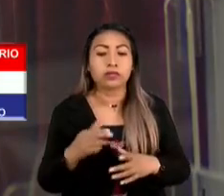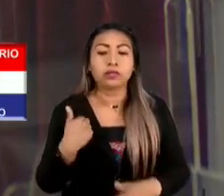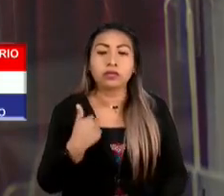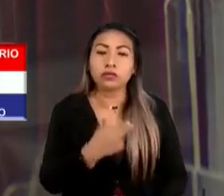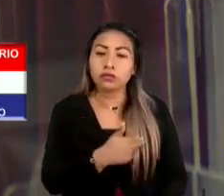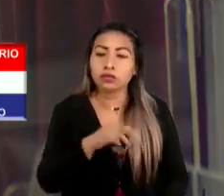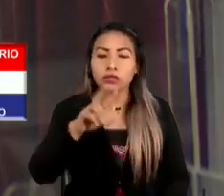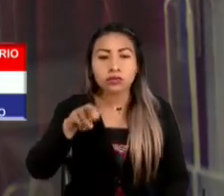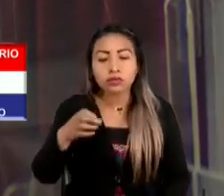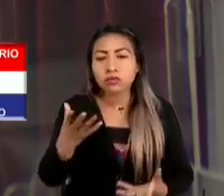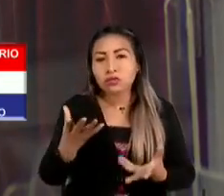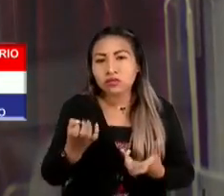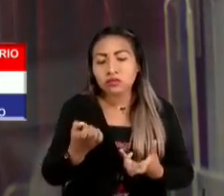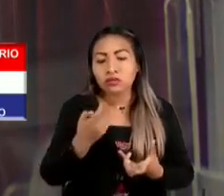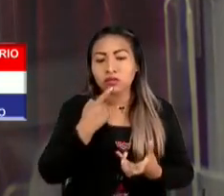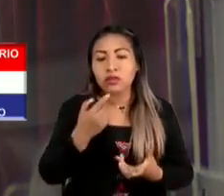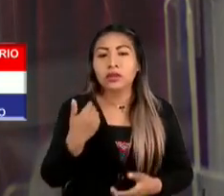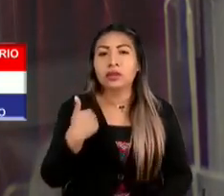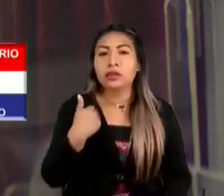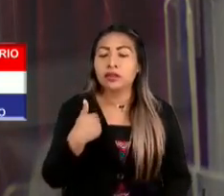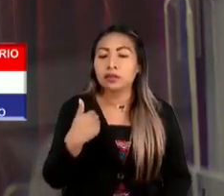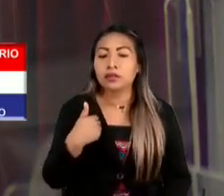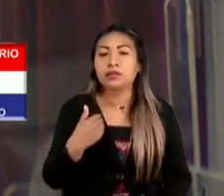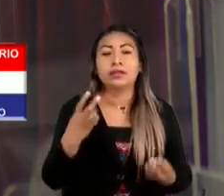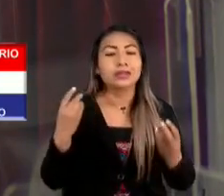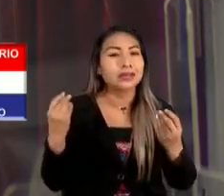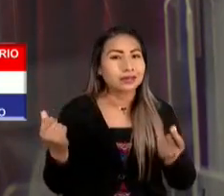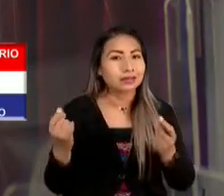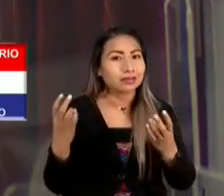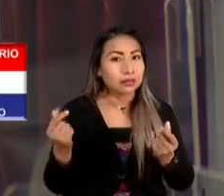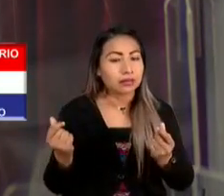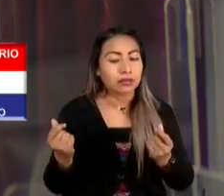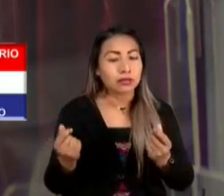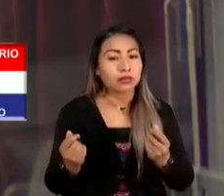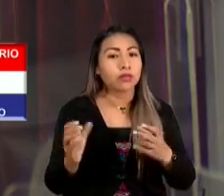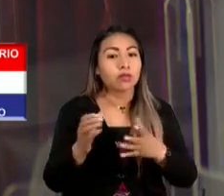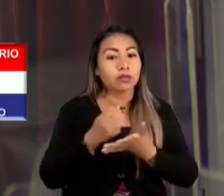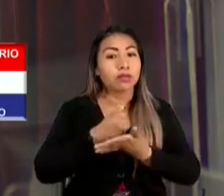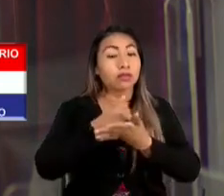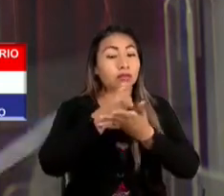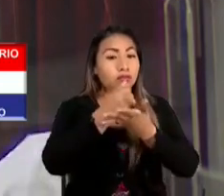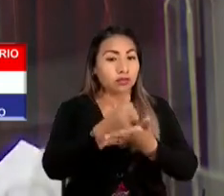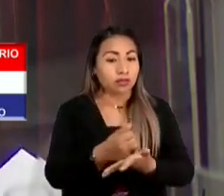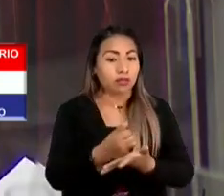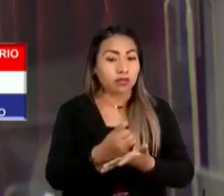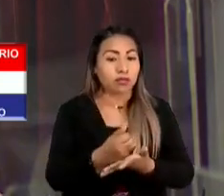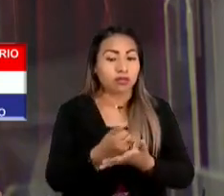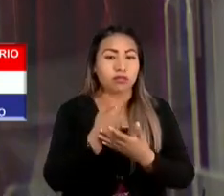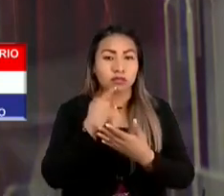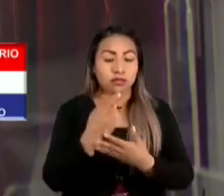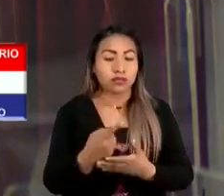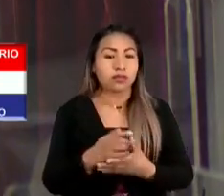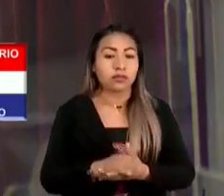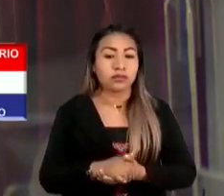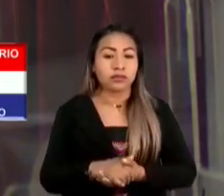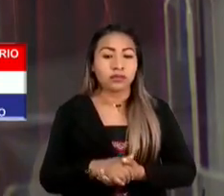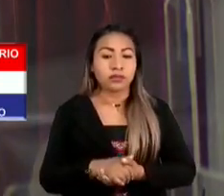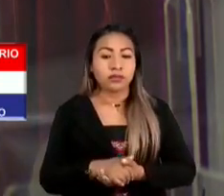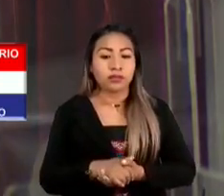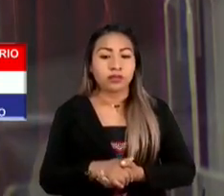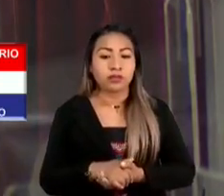eso. Tenemos que de una vez ayudar y detener esta terrible enfermedad. Así